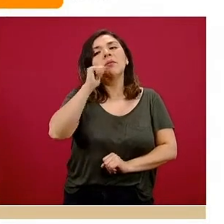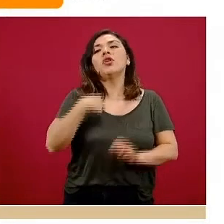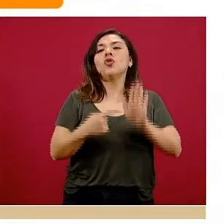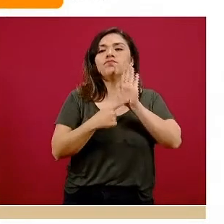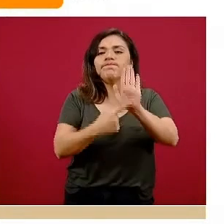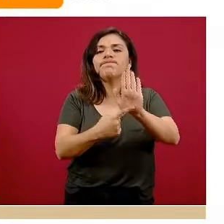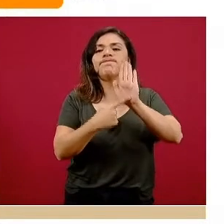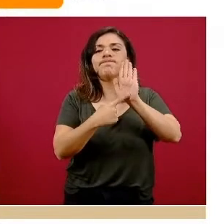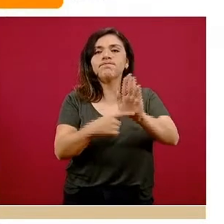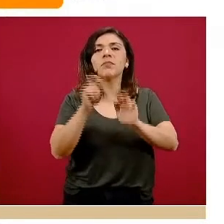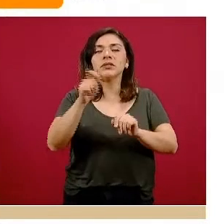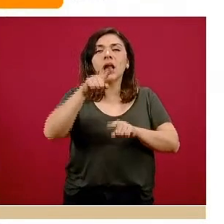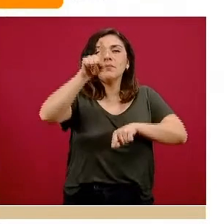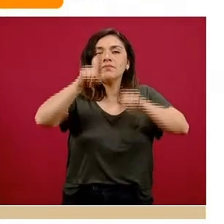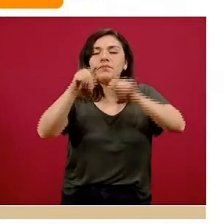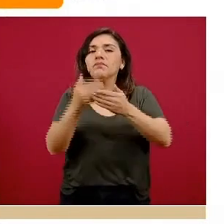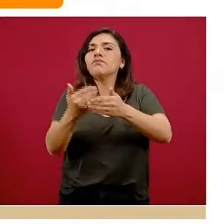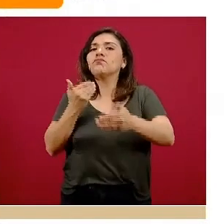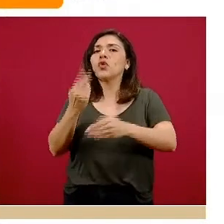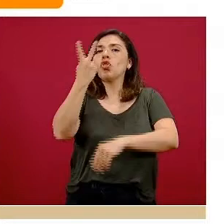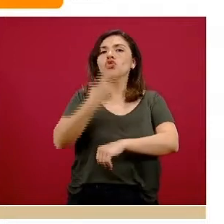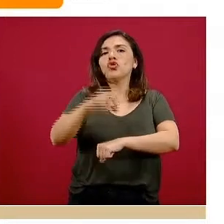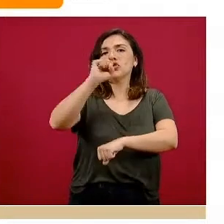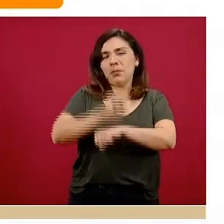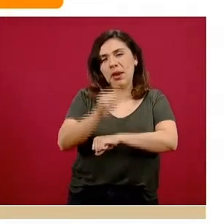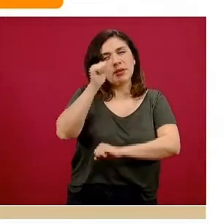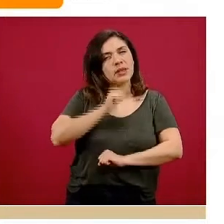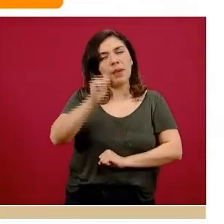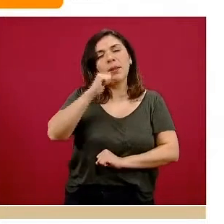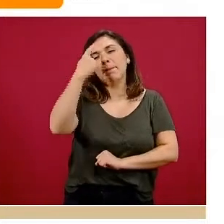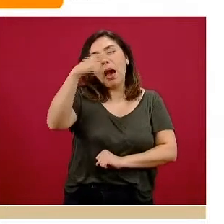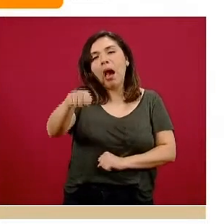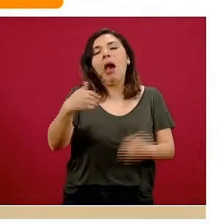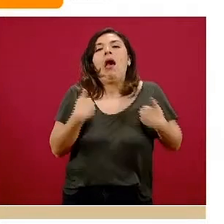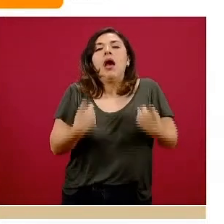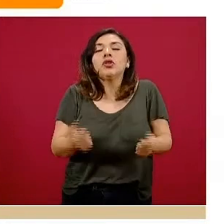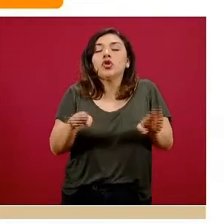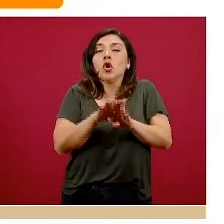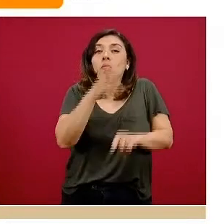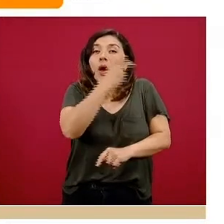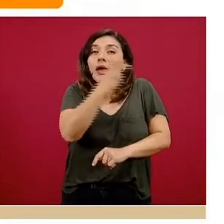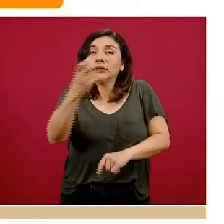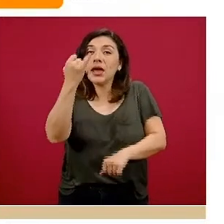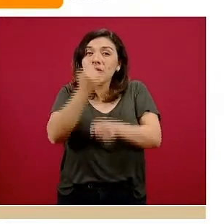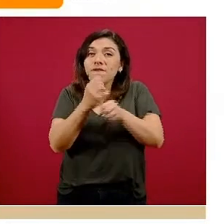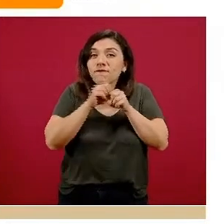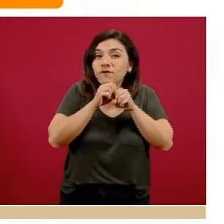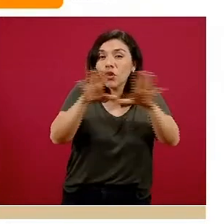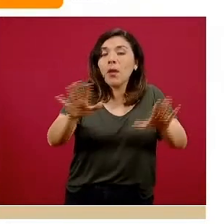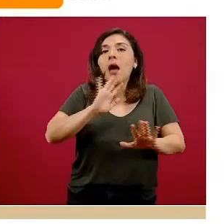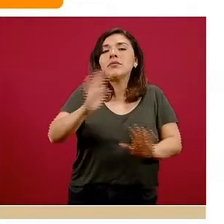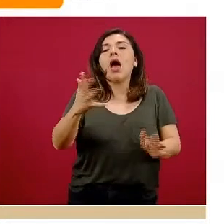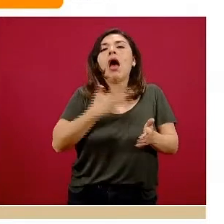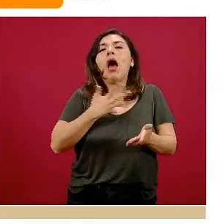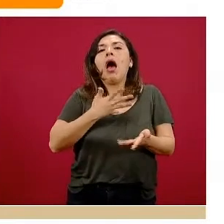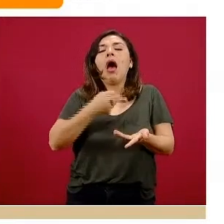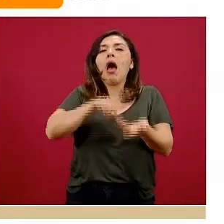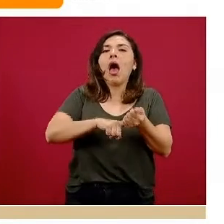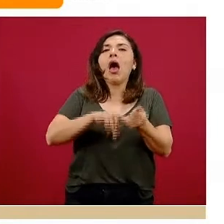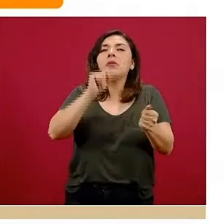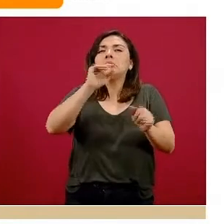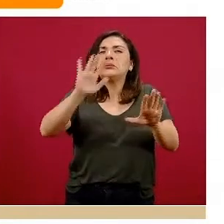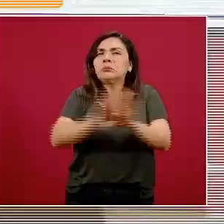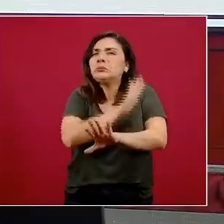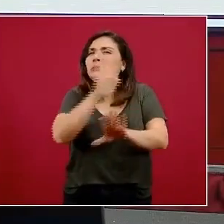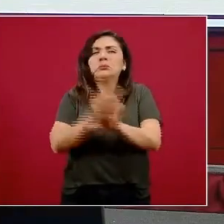presentamos las gráficas de hace 2 semanas, en el entendido que estos datos son datos que ya tienen mínimo cambio